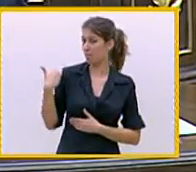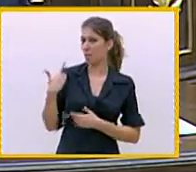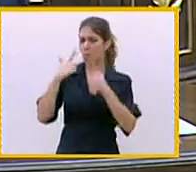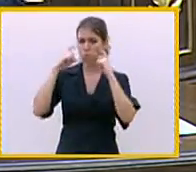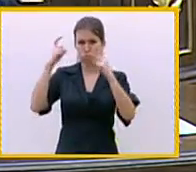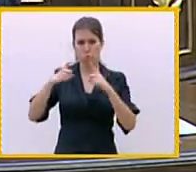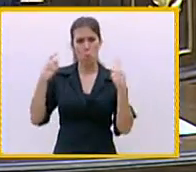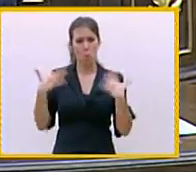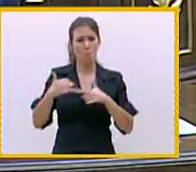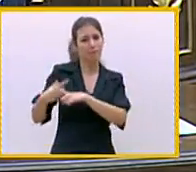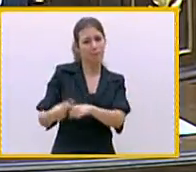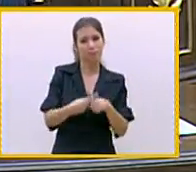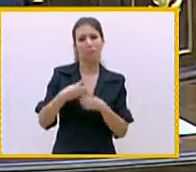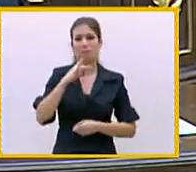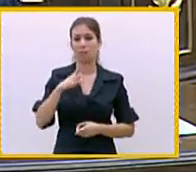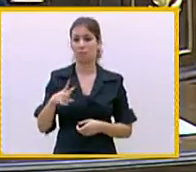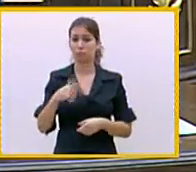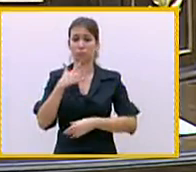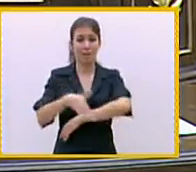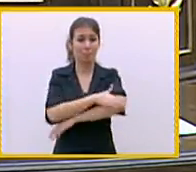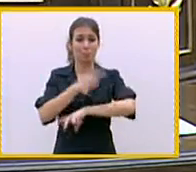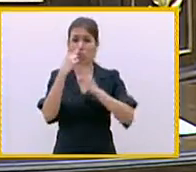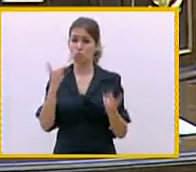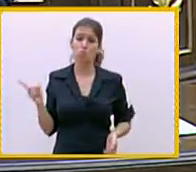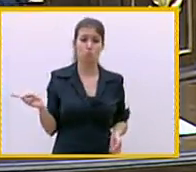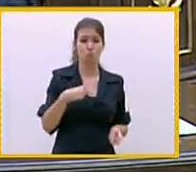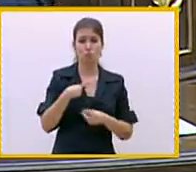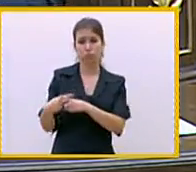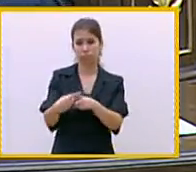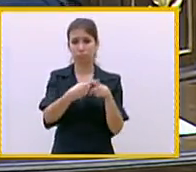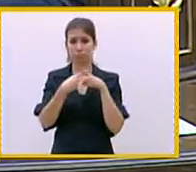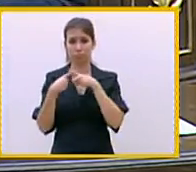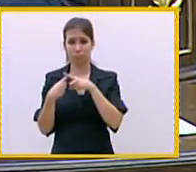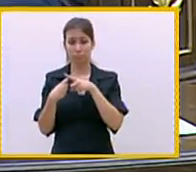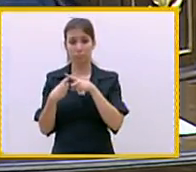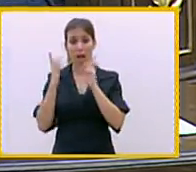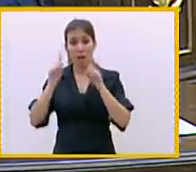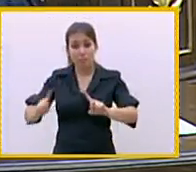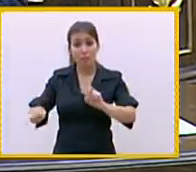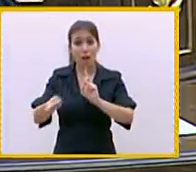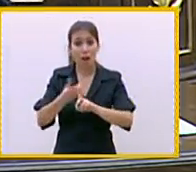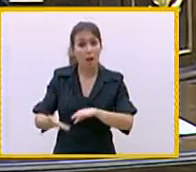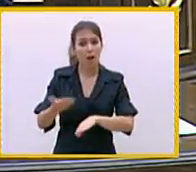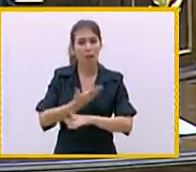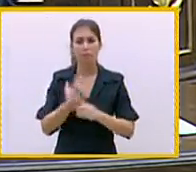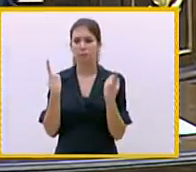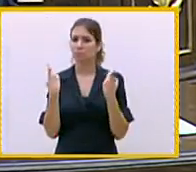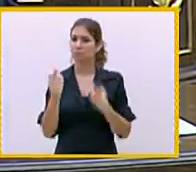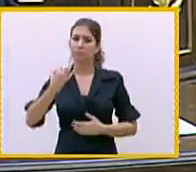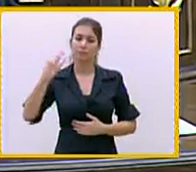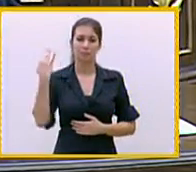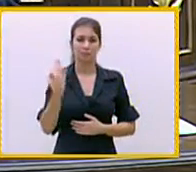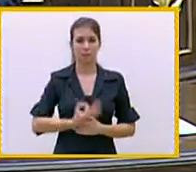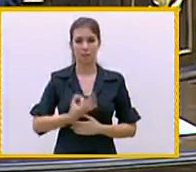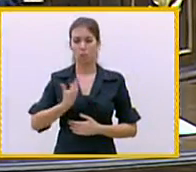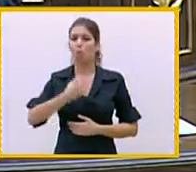compartido entre el conjunto de las administraciones públicas. Para lograrlo, es imprescindible, por tanto, el